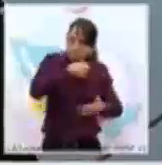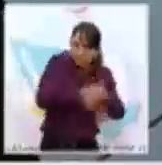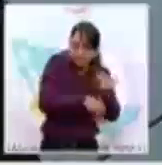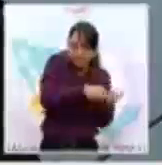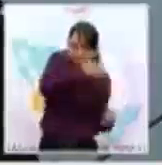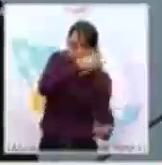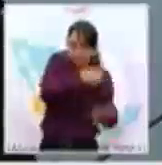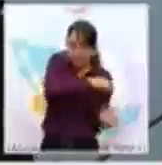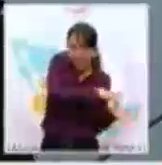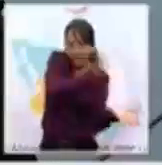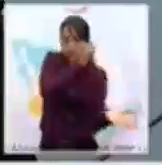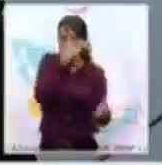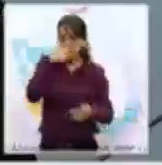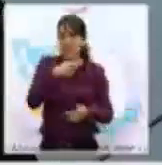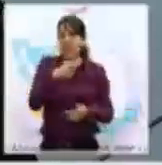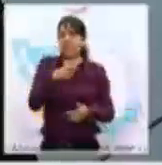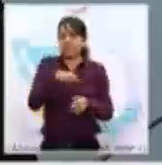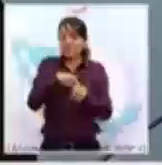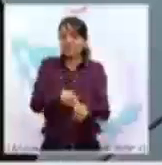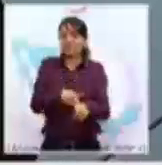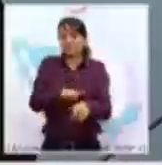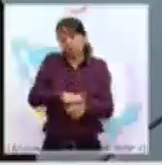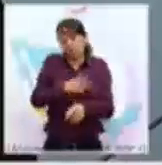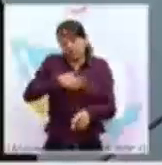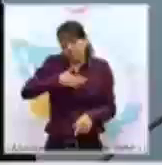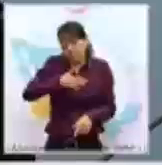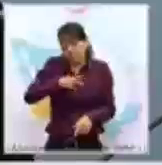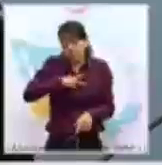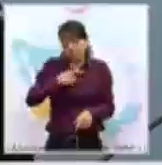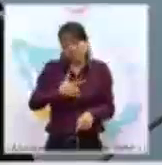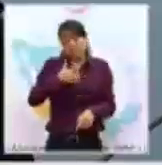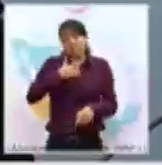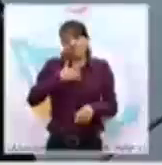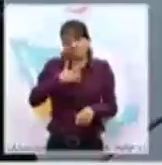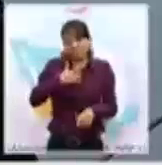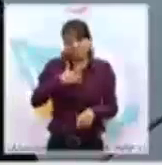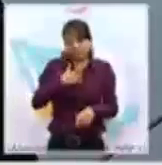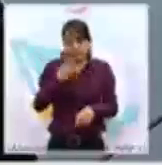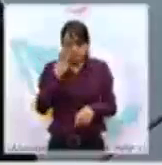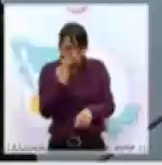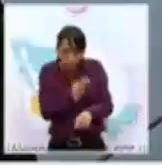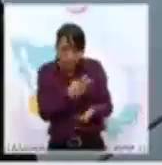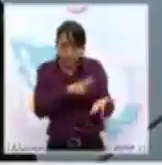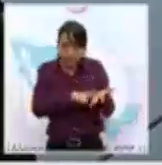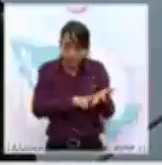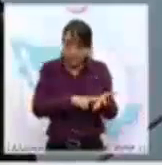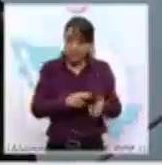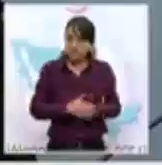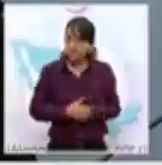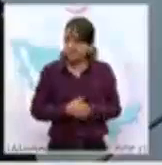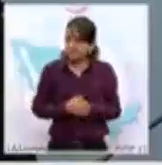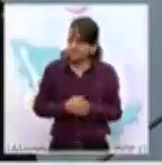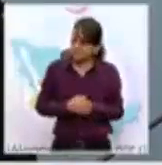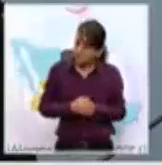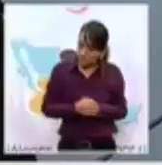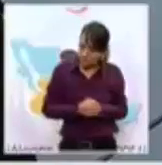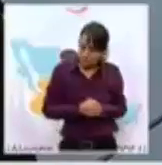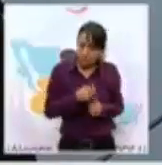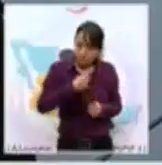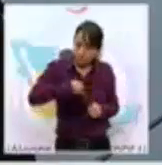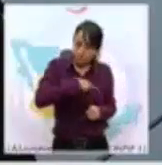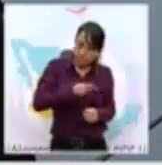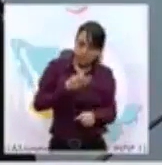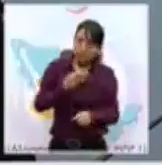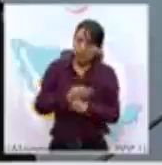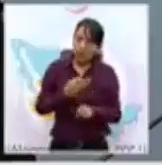que abordar, cuando menos desde mi perspectiva es importante abordar algunas de esta discusión, tomando en cuenta también lo que estamos viviendo. Estamos viviendo un